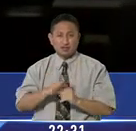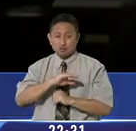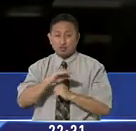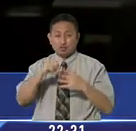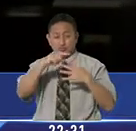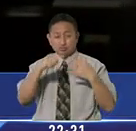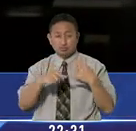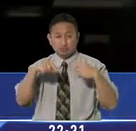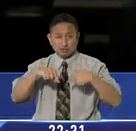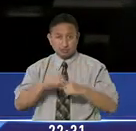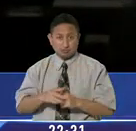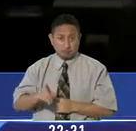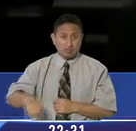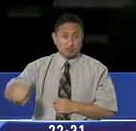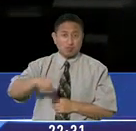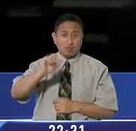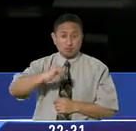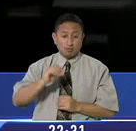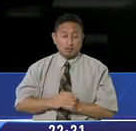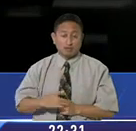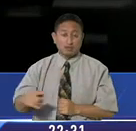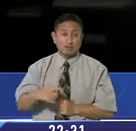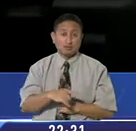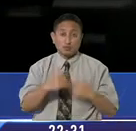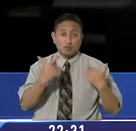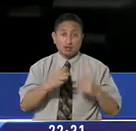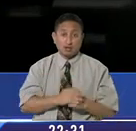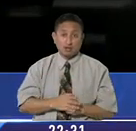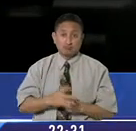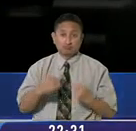estas tienen la capacidad de destruir un Estado.